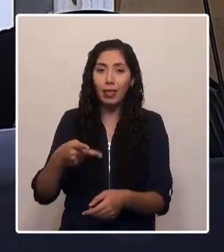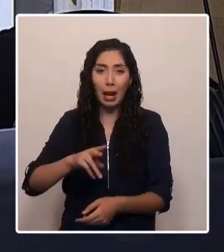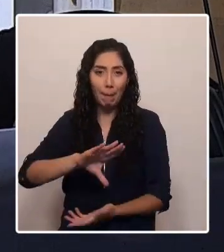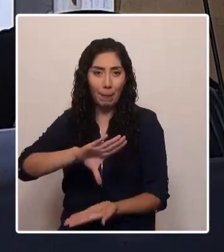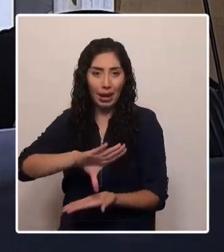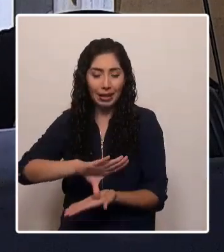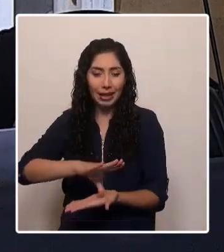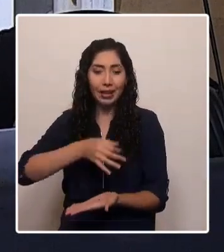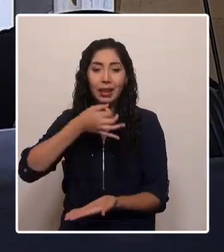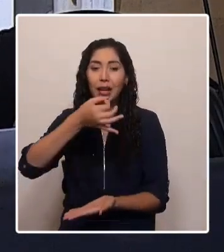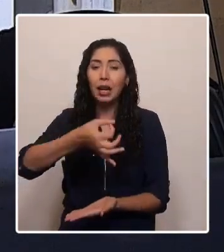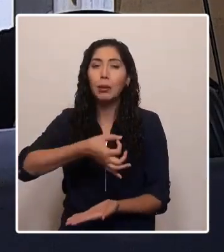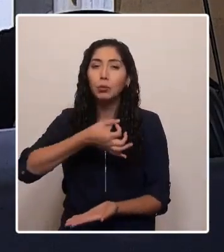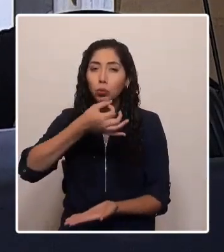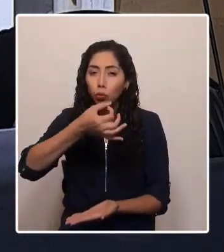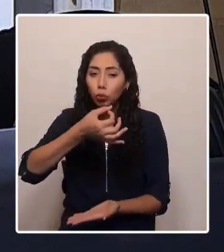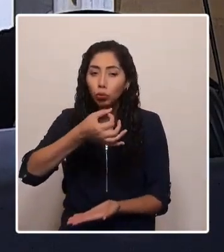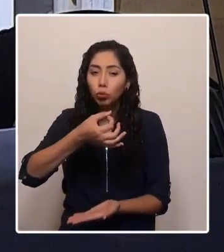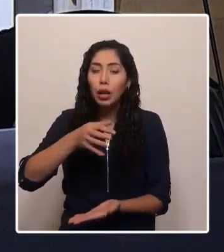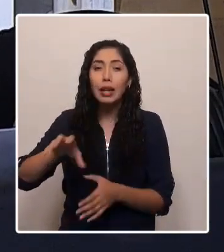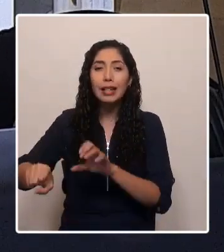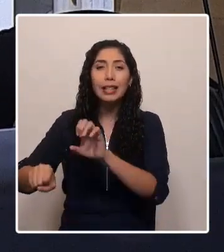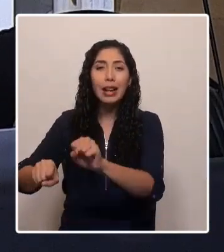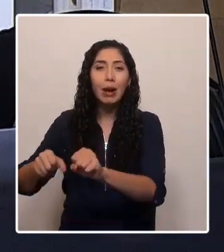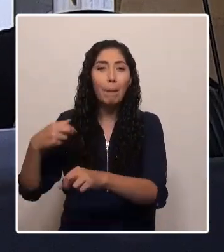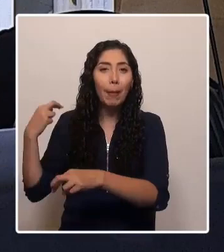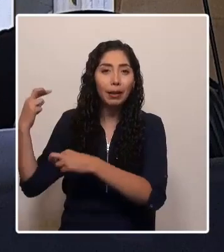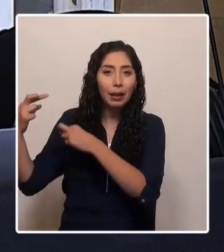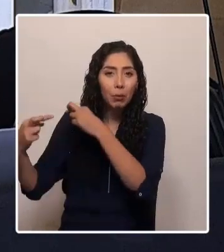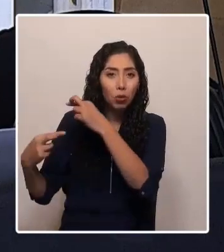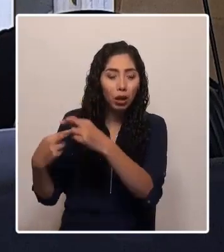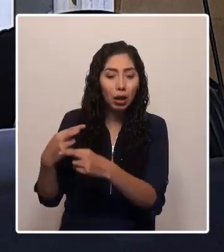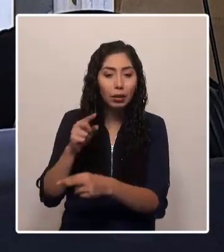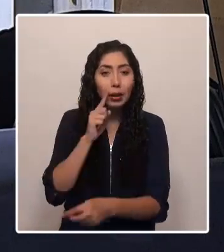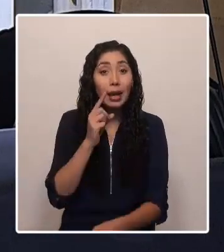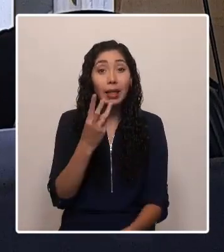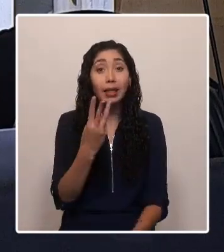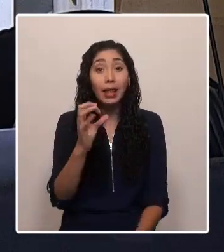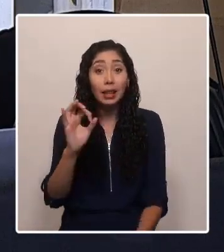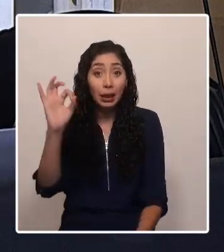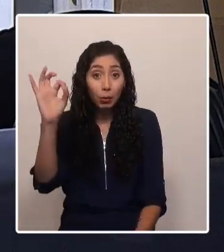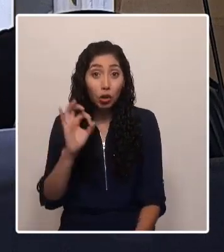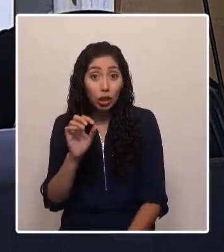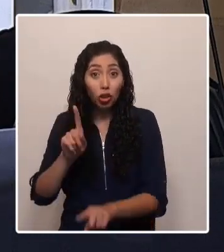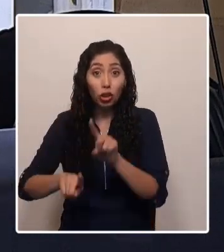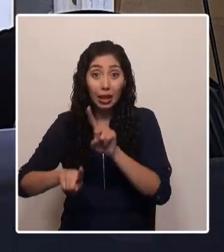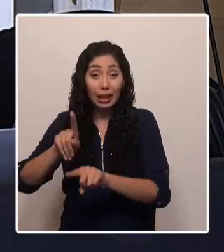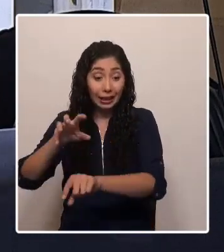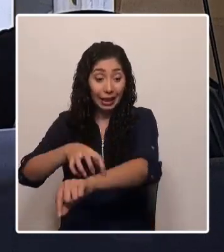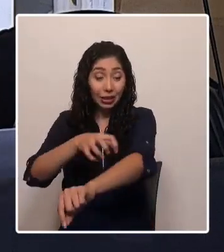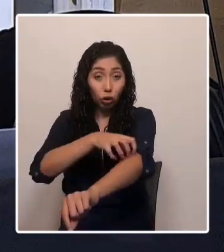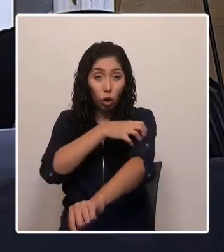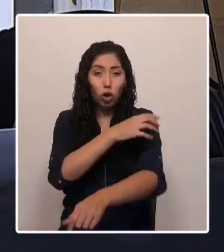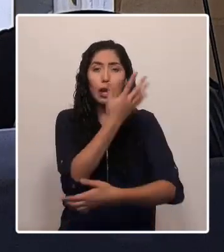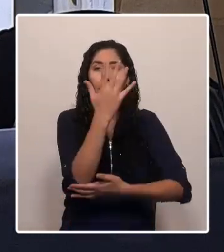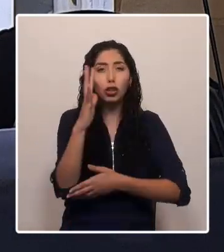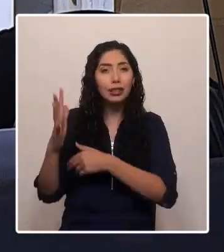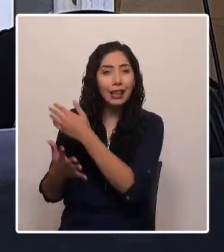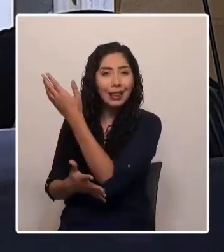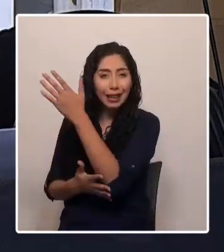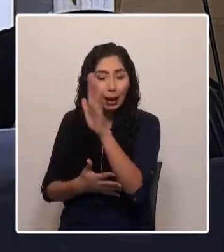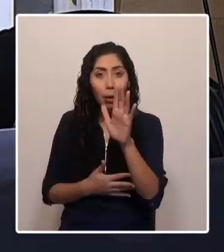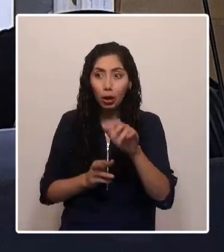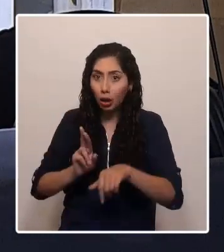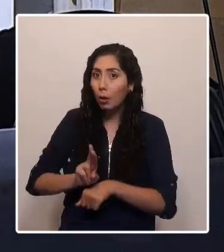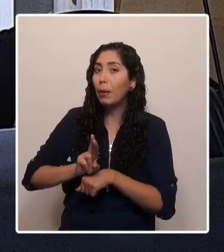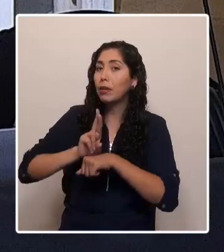reservas patrimoniales, las que constituirían a lo menos un 30% de los territorios de los ecosistemas declarados como representativos, si